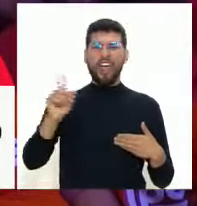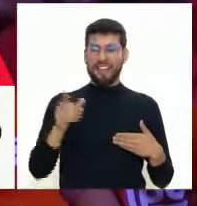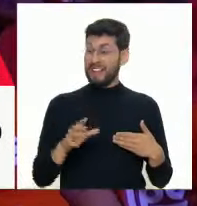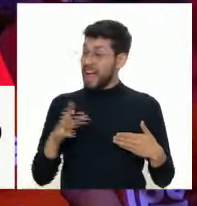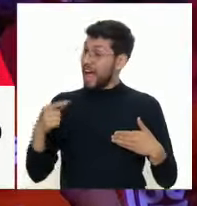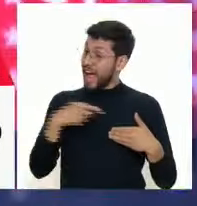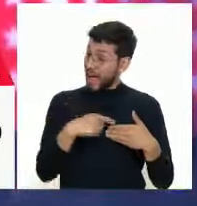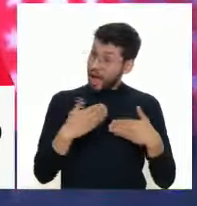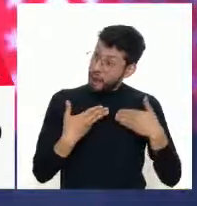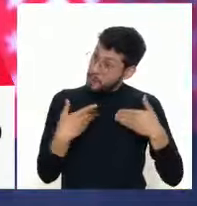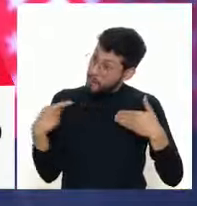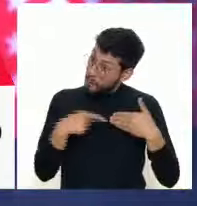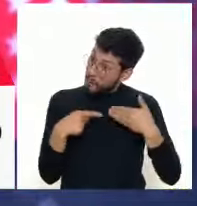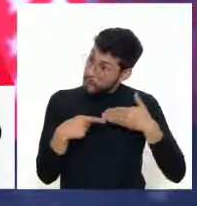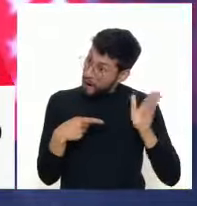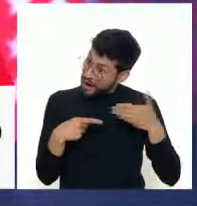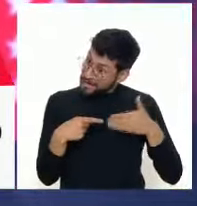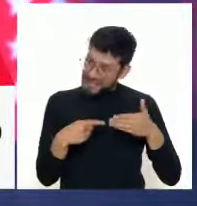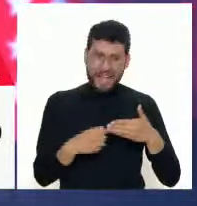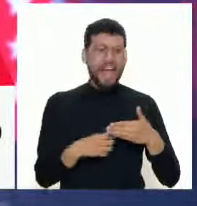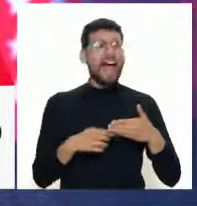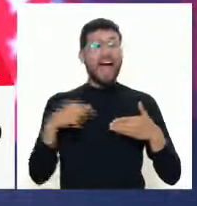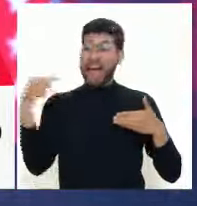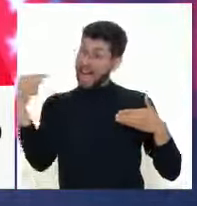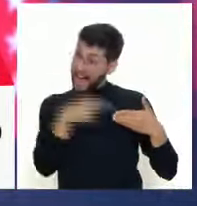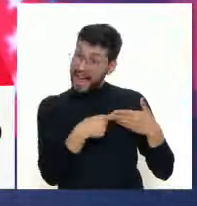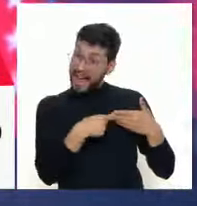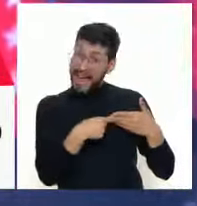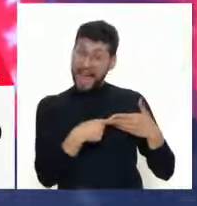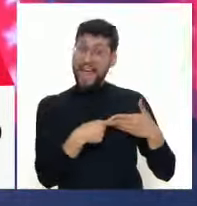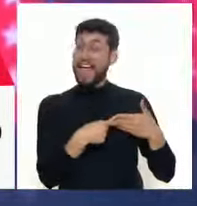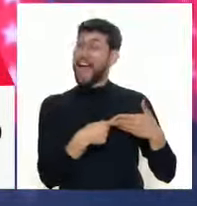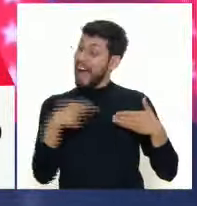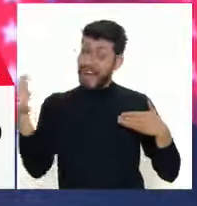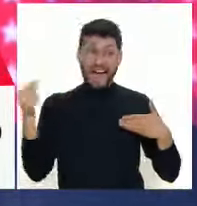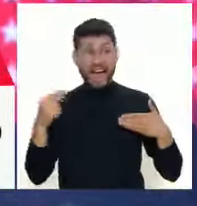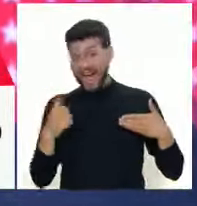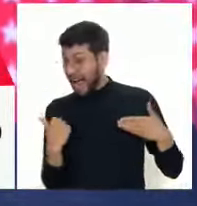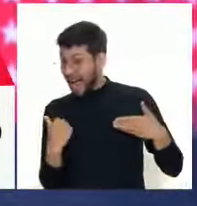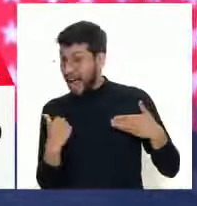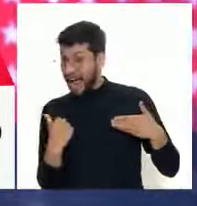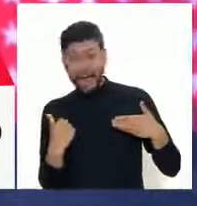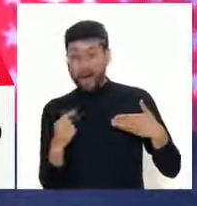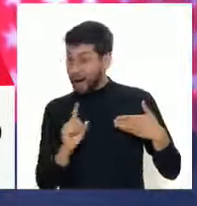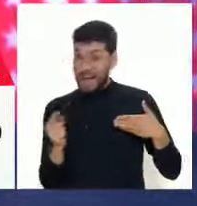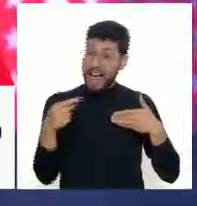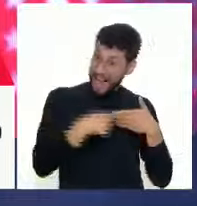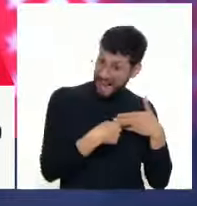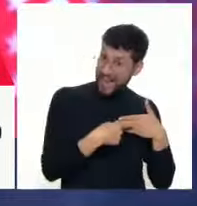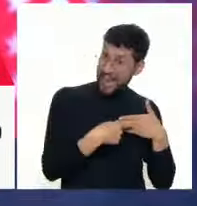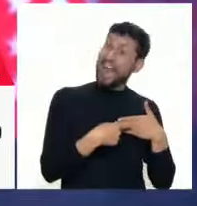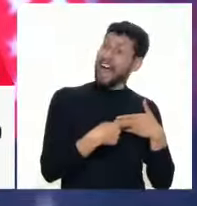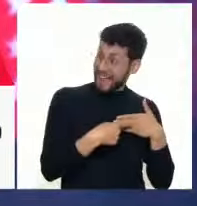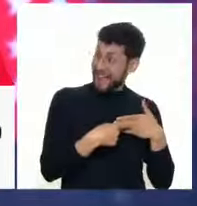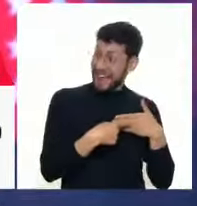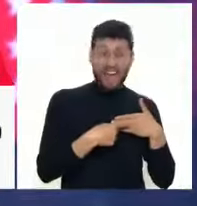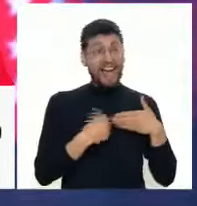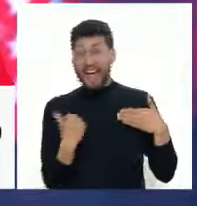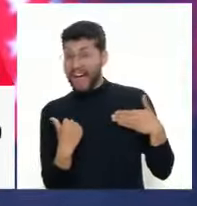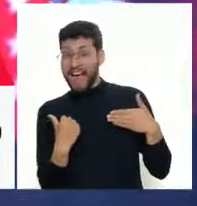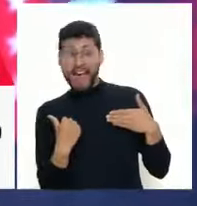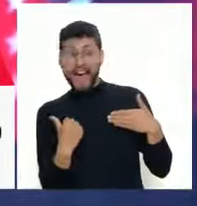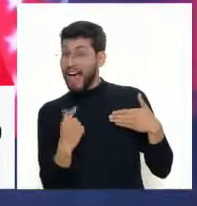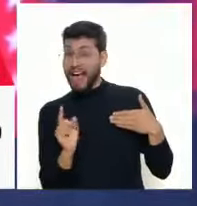¡En la otra puerta! ¡Aquí! ¡Acá! ¡Aquí!